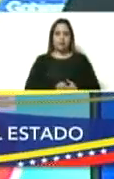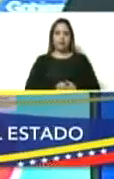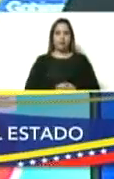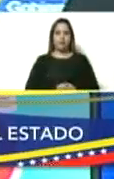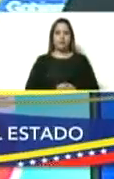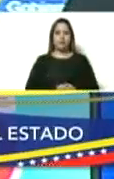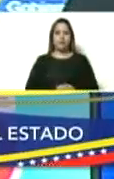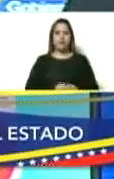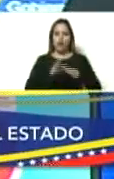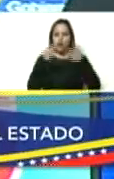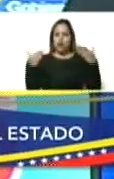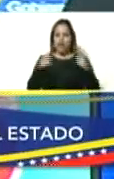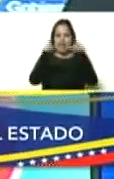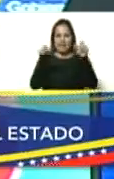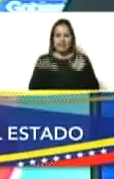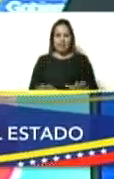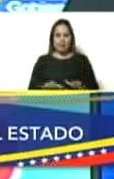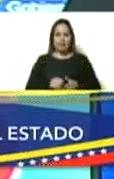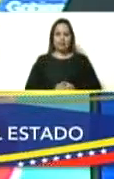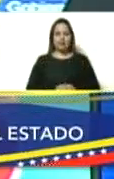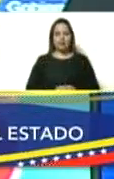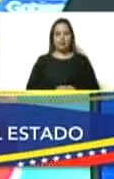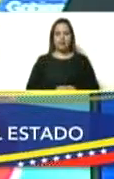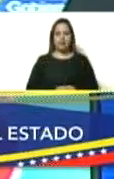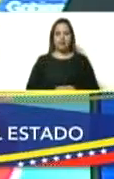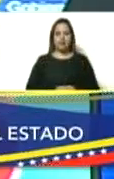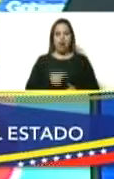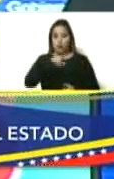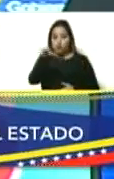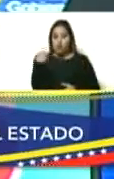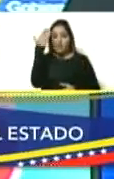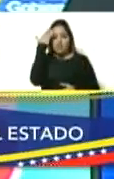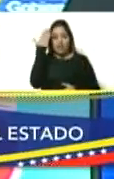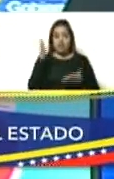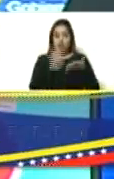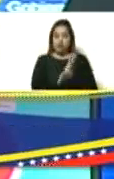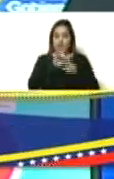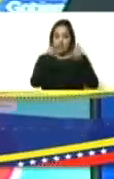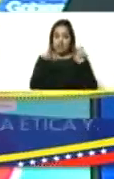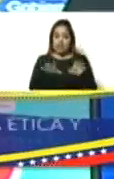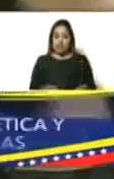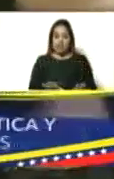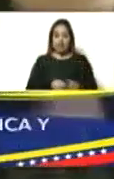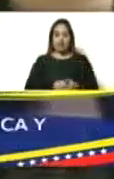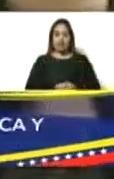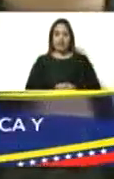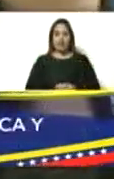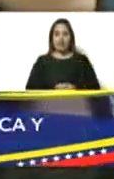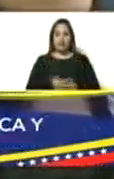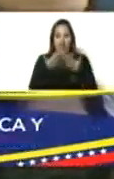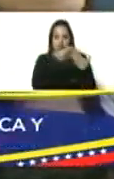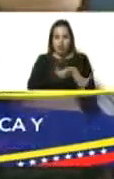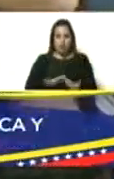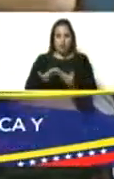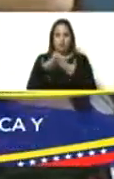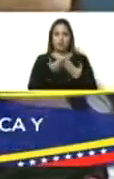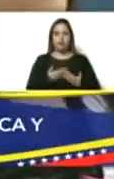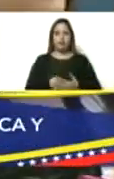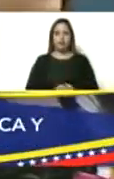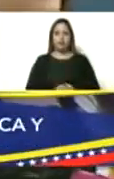Fue como un gran examen. Ustedes que saben bastante de exámenes, de estudio,